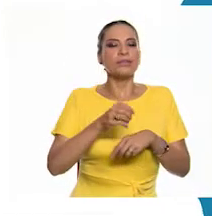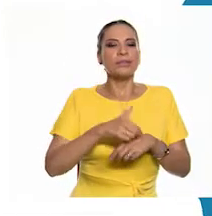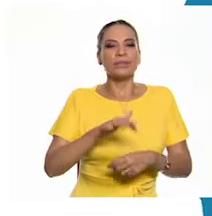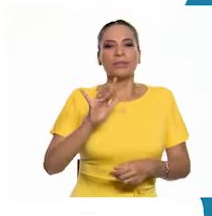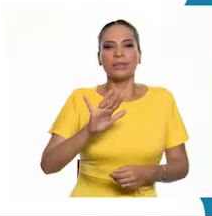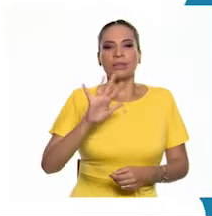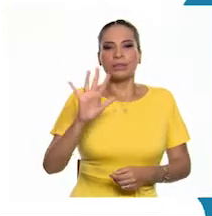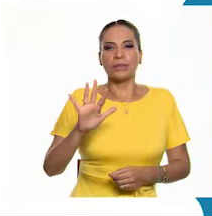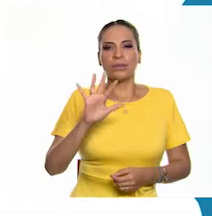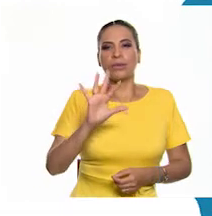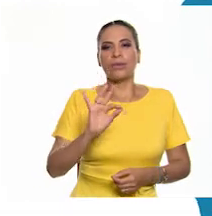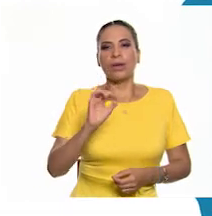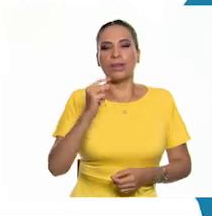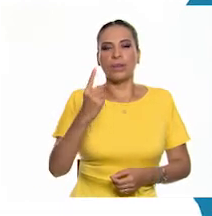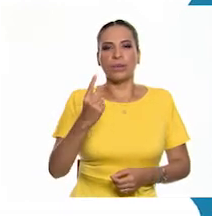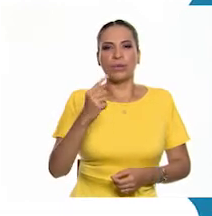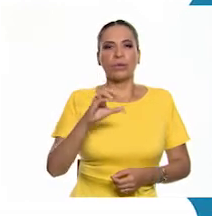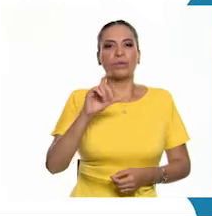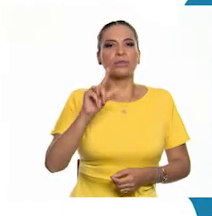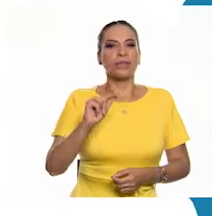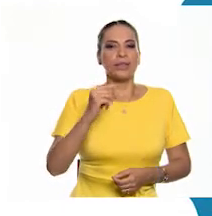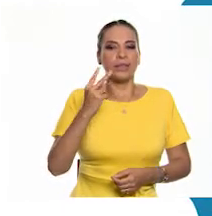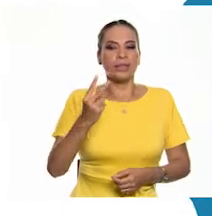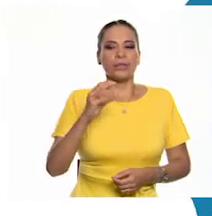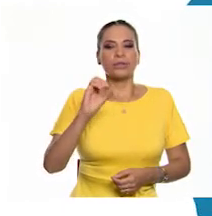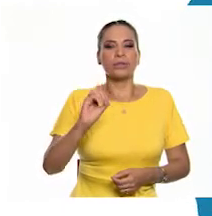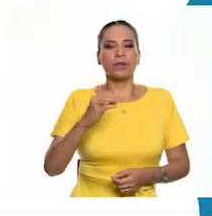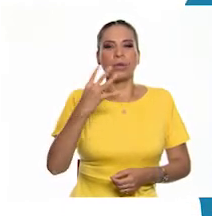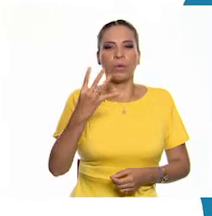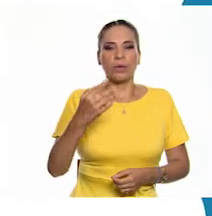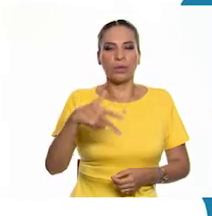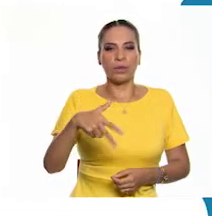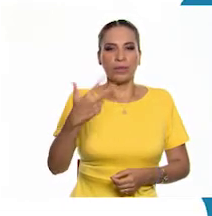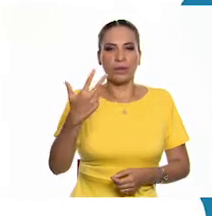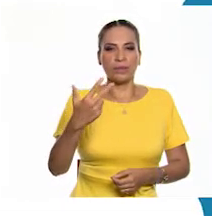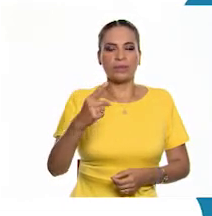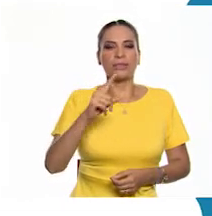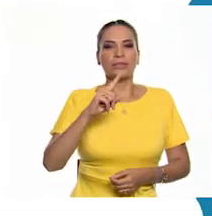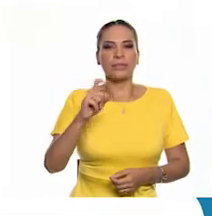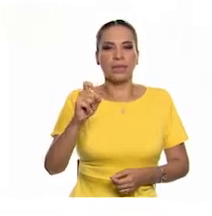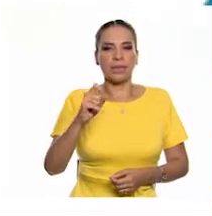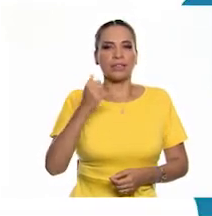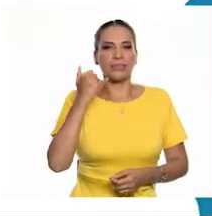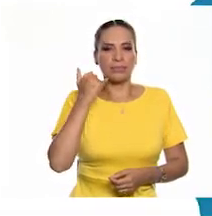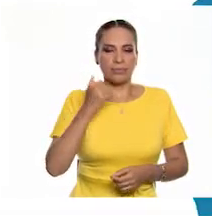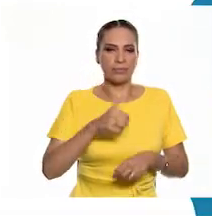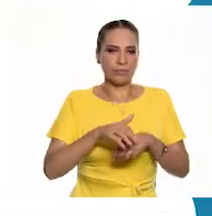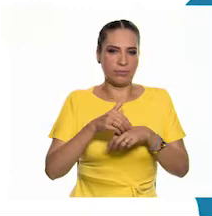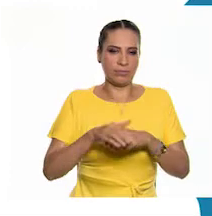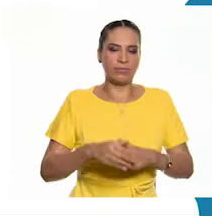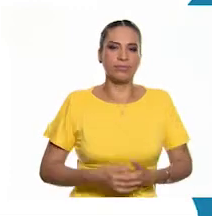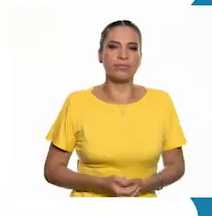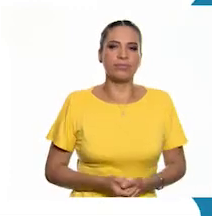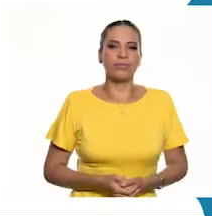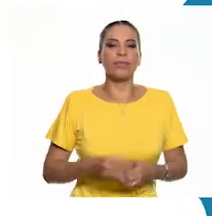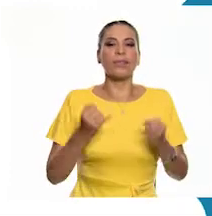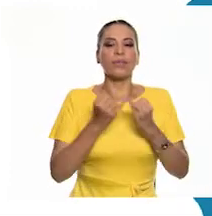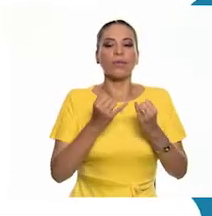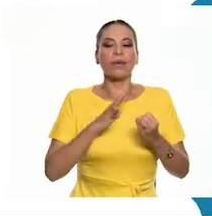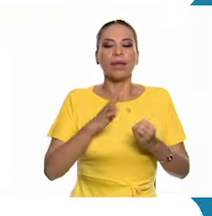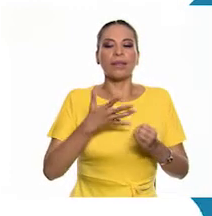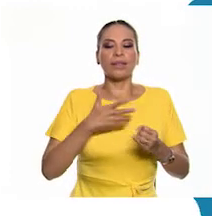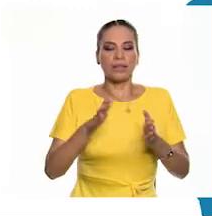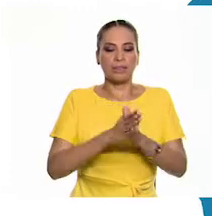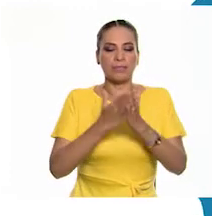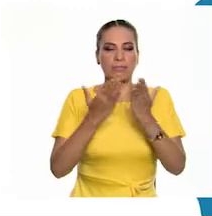teléfono 55 41 72 04 13 con 100 líneas. También puedes encontrar